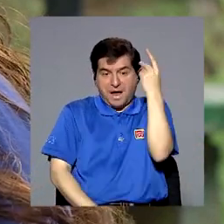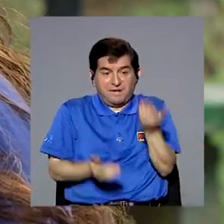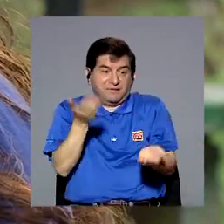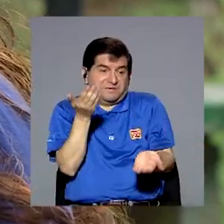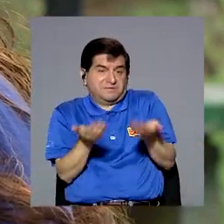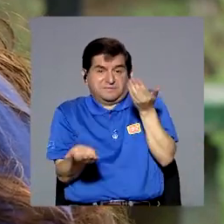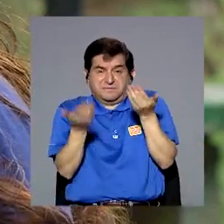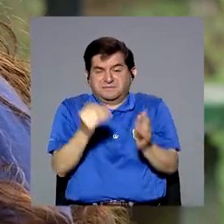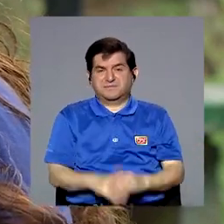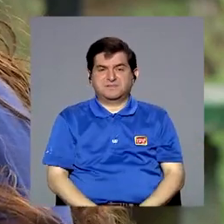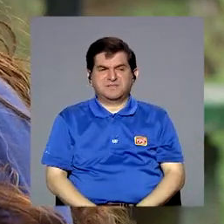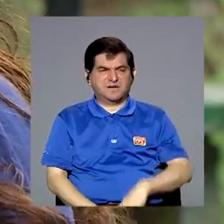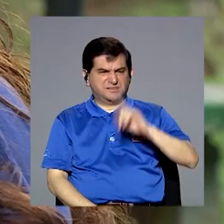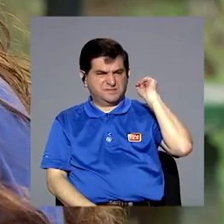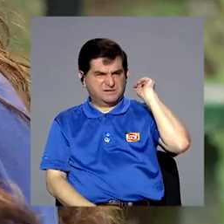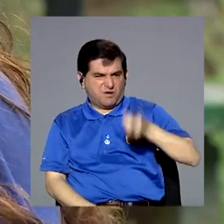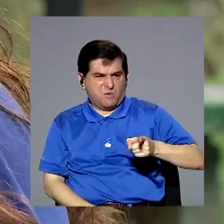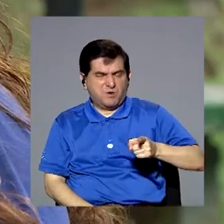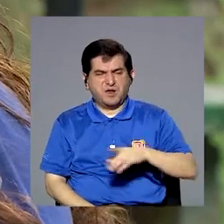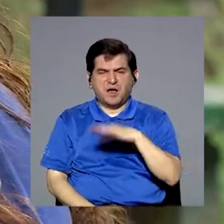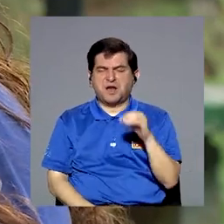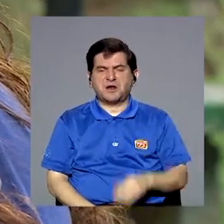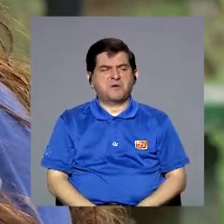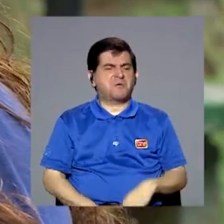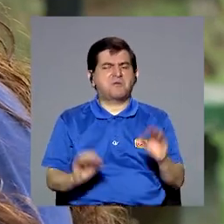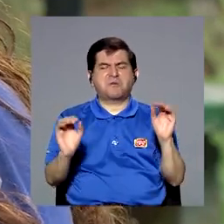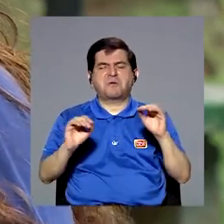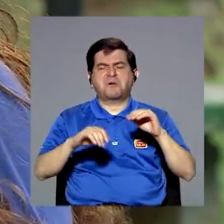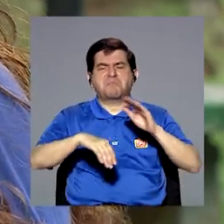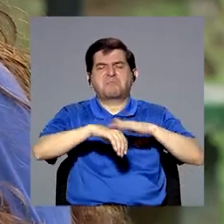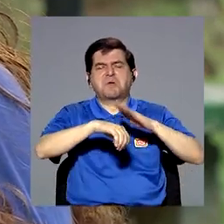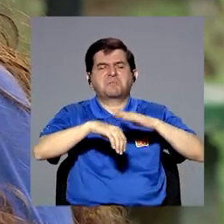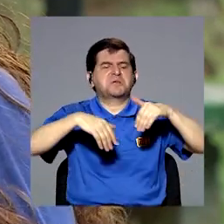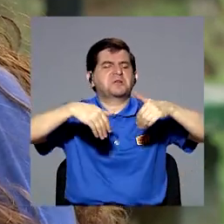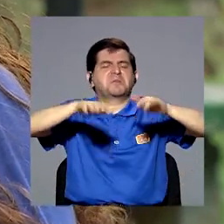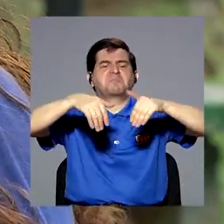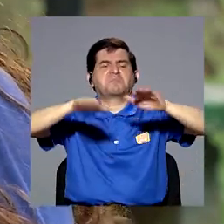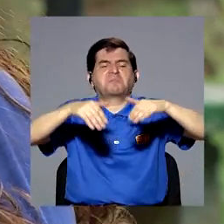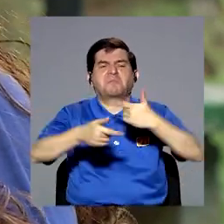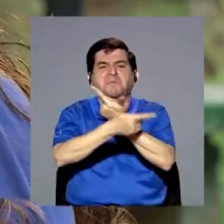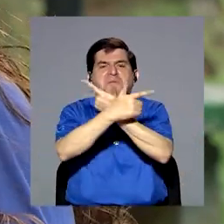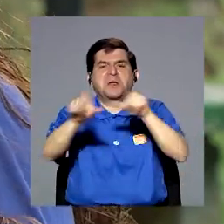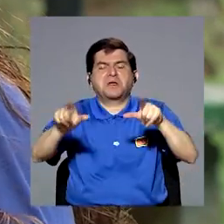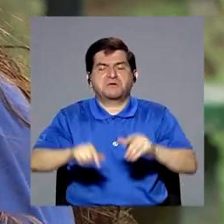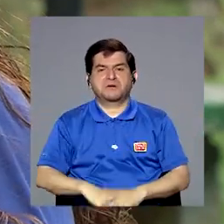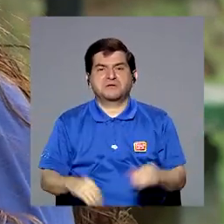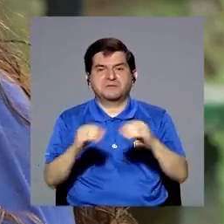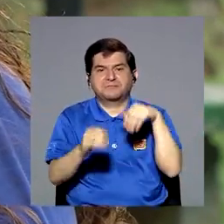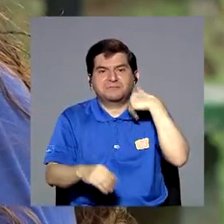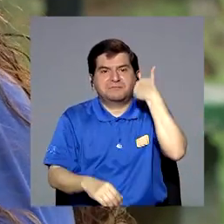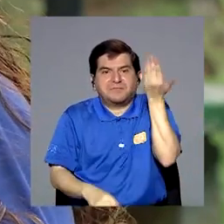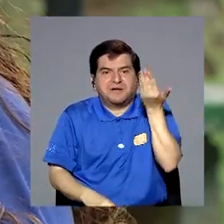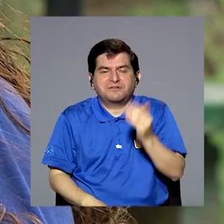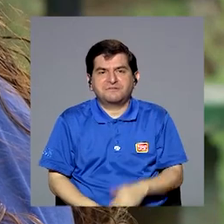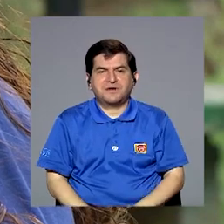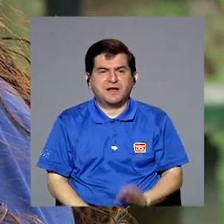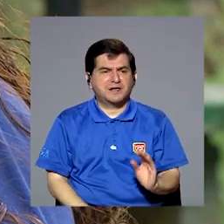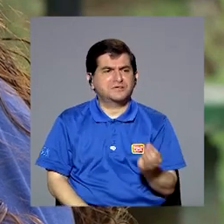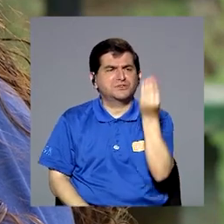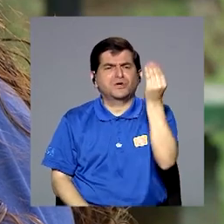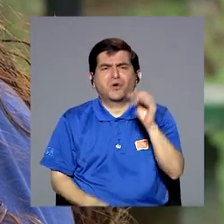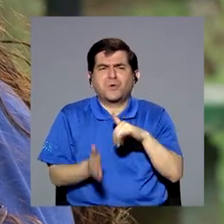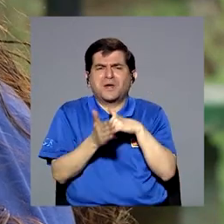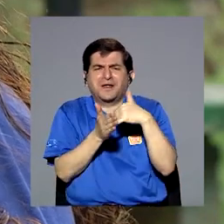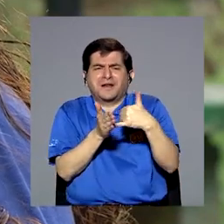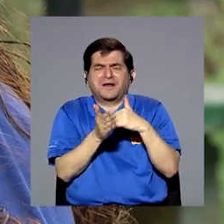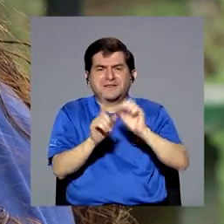tal vez los han forzado o las han dejado ahí de lado, creciendo solos, es más fácil que los chicos se sientan